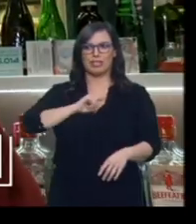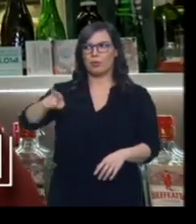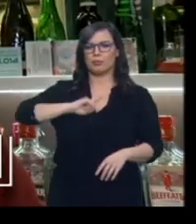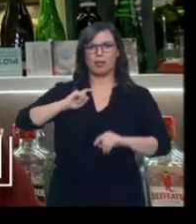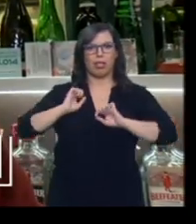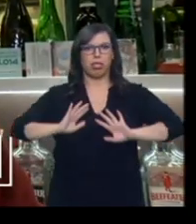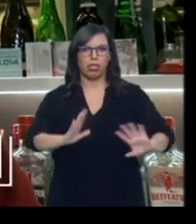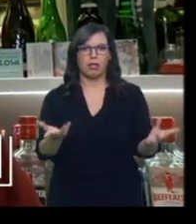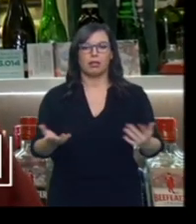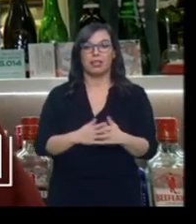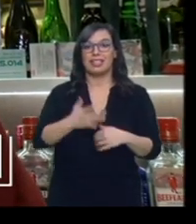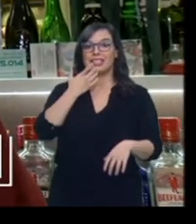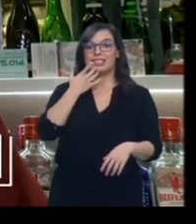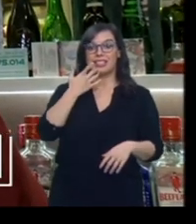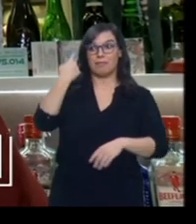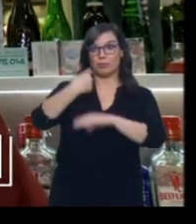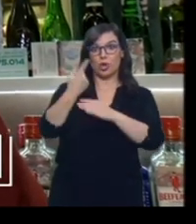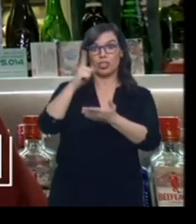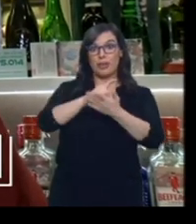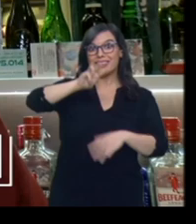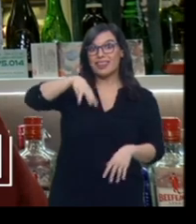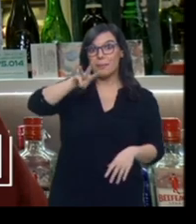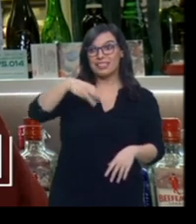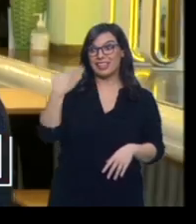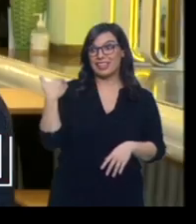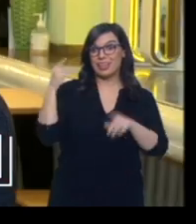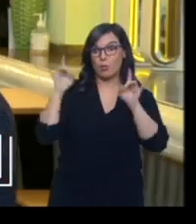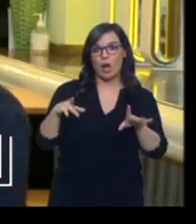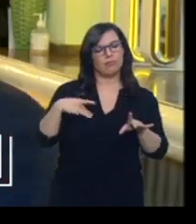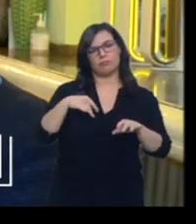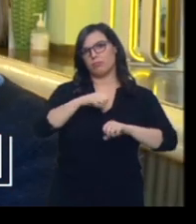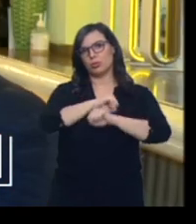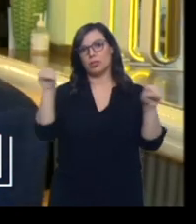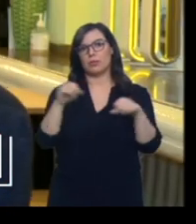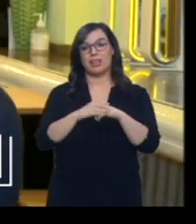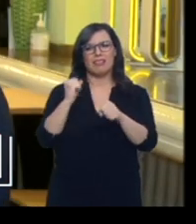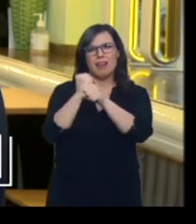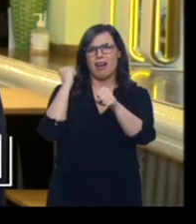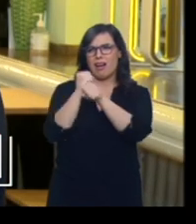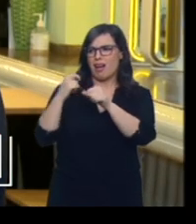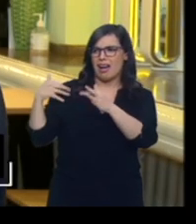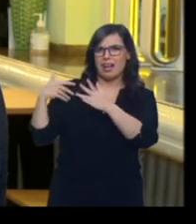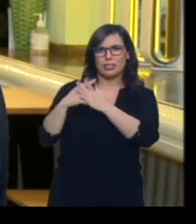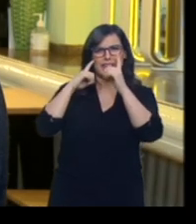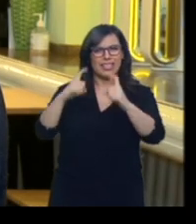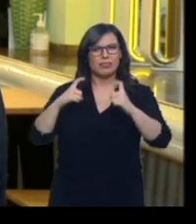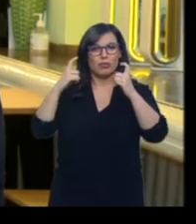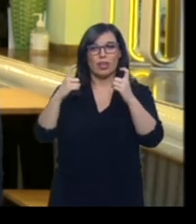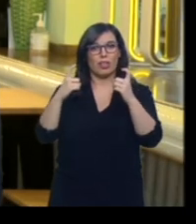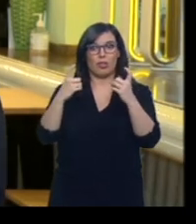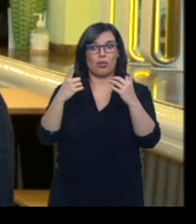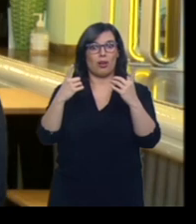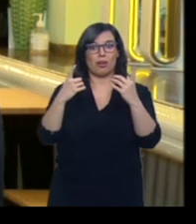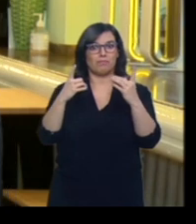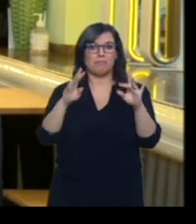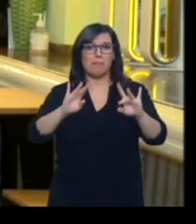Nos ponen como la otra vez 3 meses, esto va a ser inviable. Todo lo que has trabajado hasta ahora que se puede